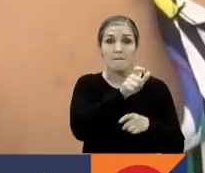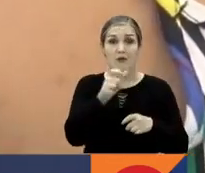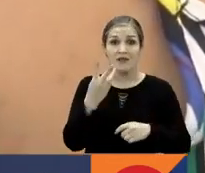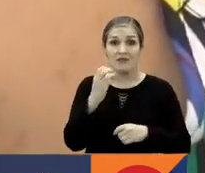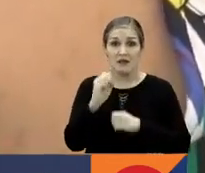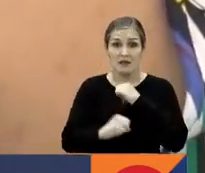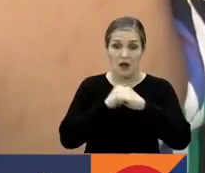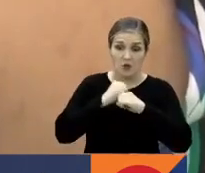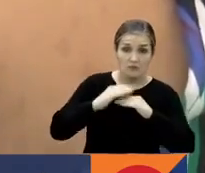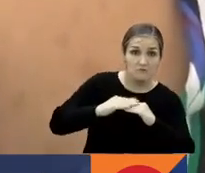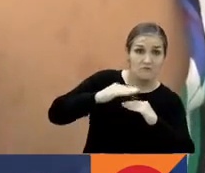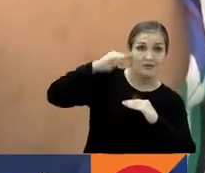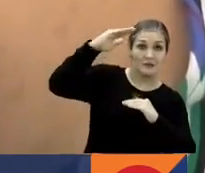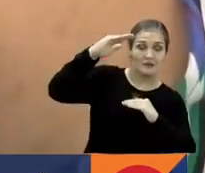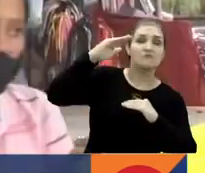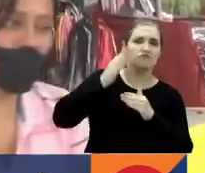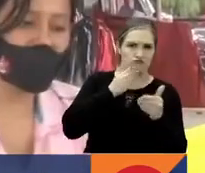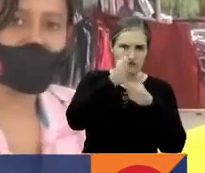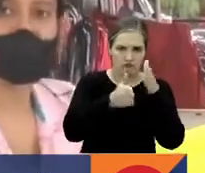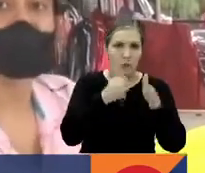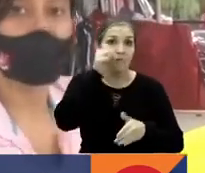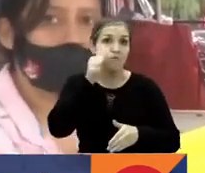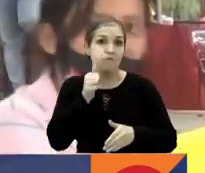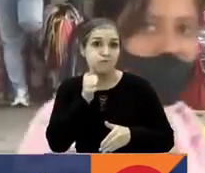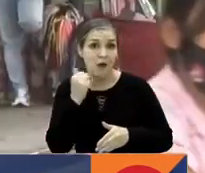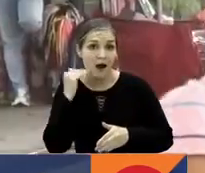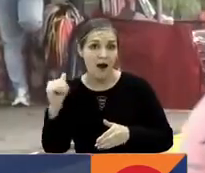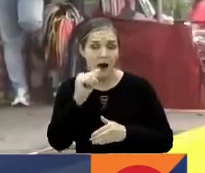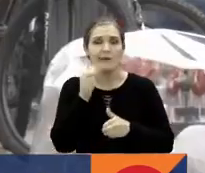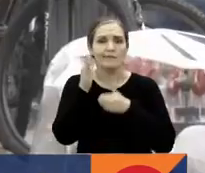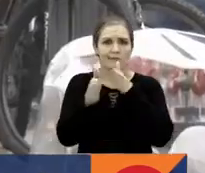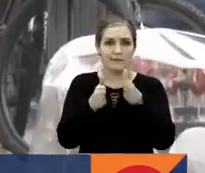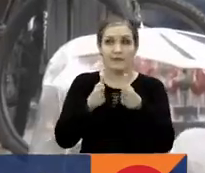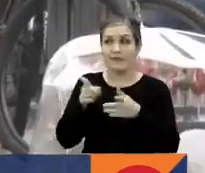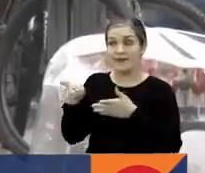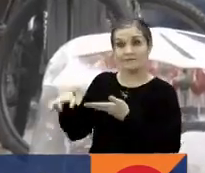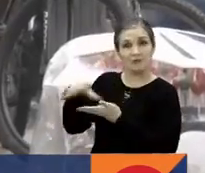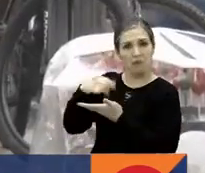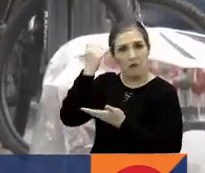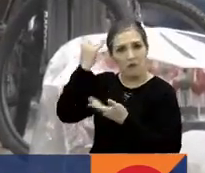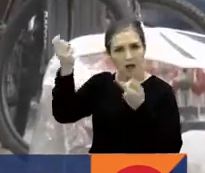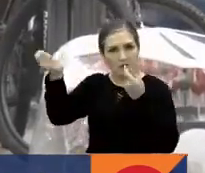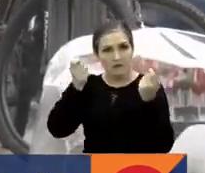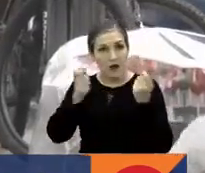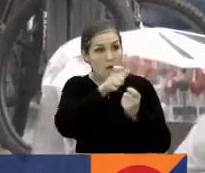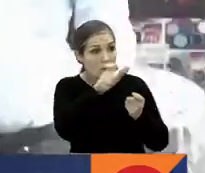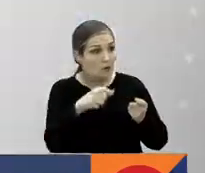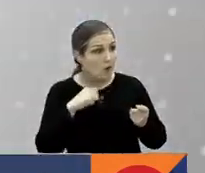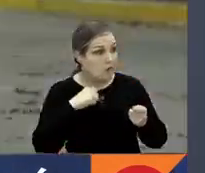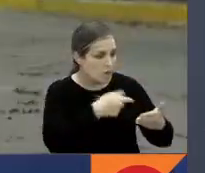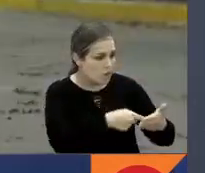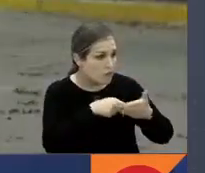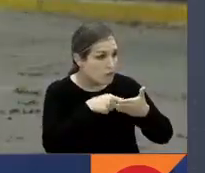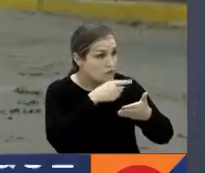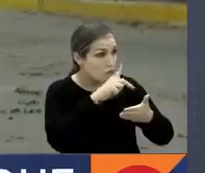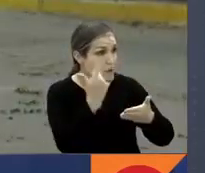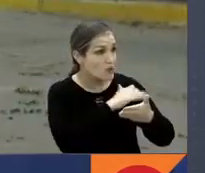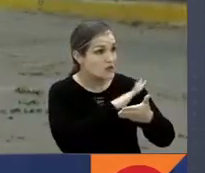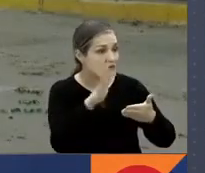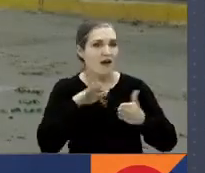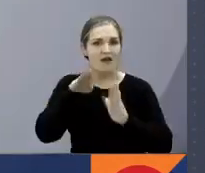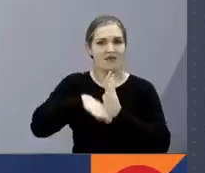asistir a puntos para aplicación del biológico. En Santander, el comercio da descuentos para quienes presenten carnet.